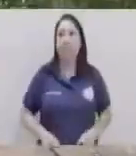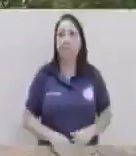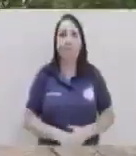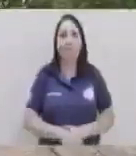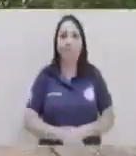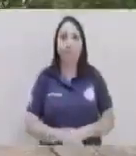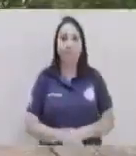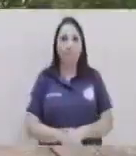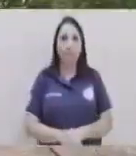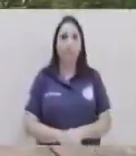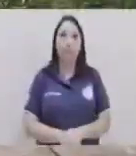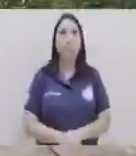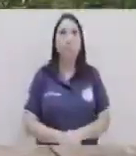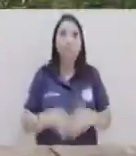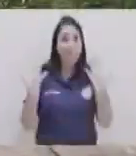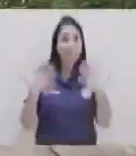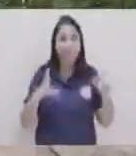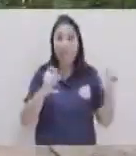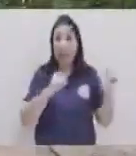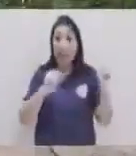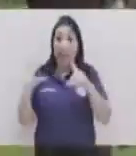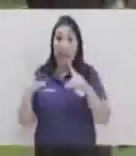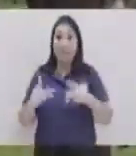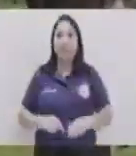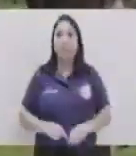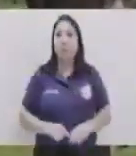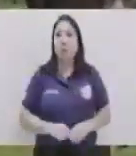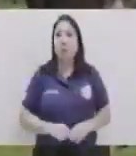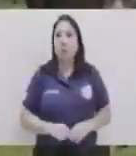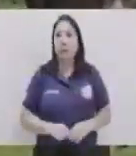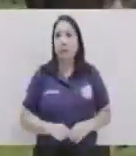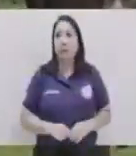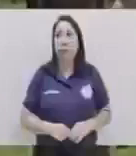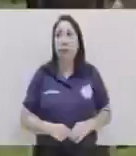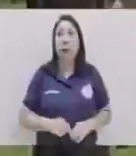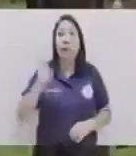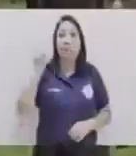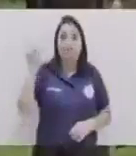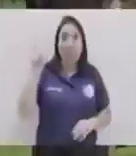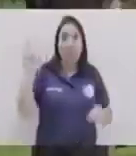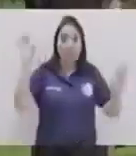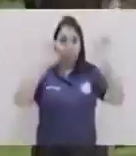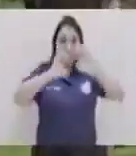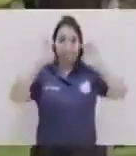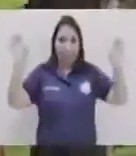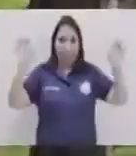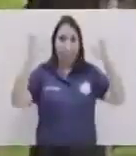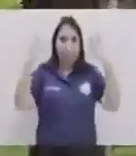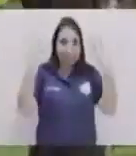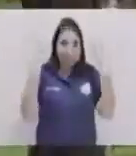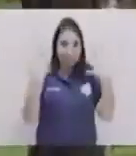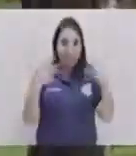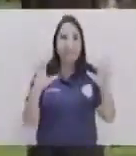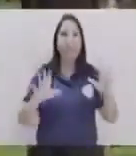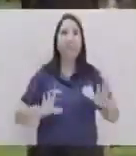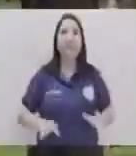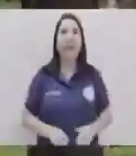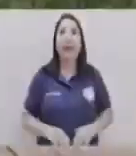superior. ¿Listos para la parte principal? Para estos ejercicios que ya son de